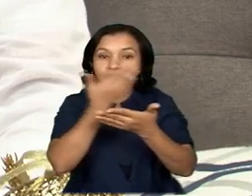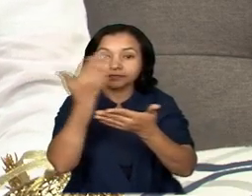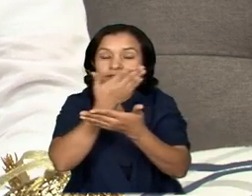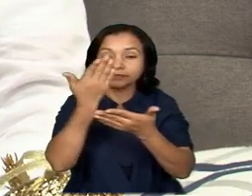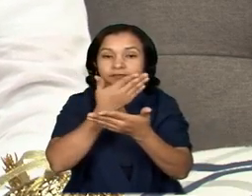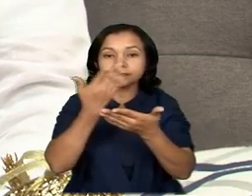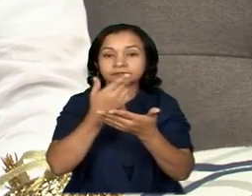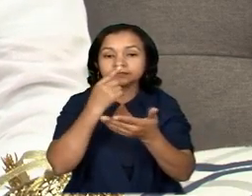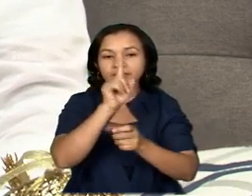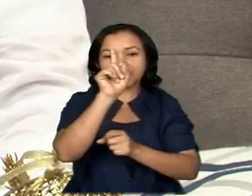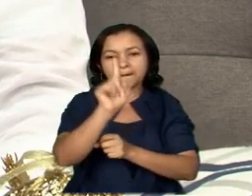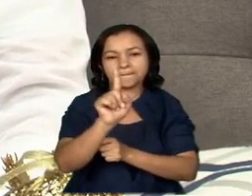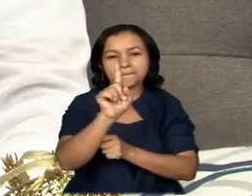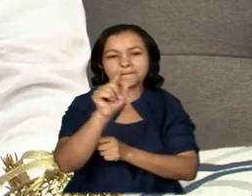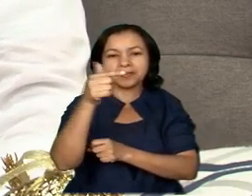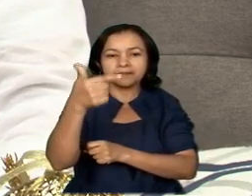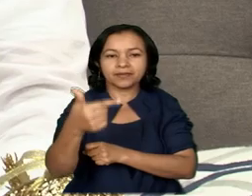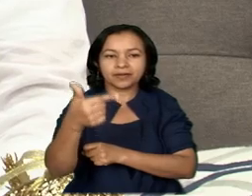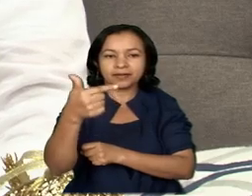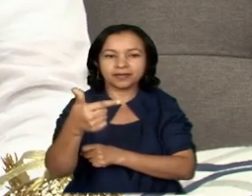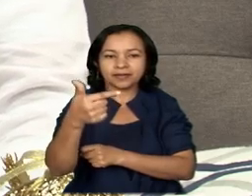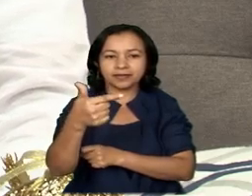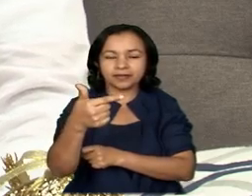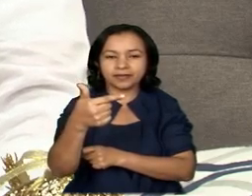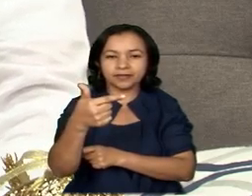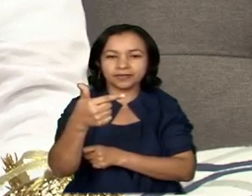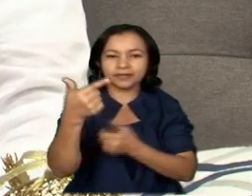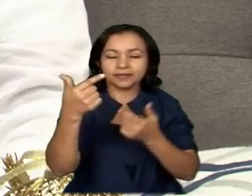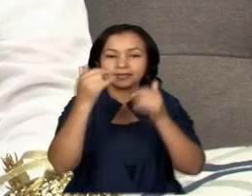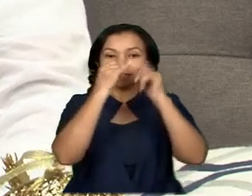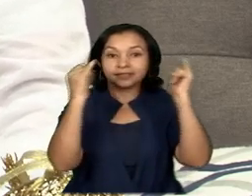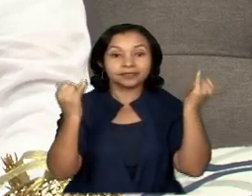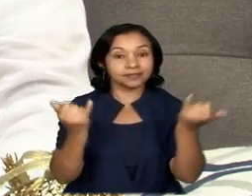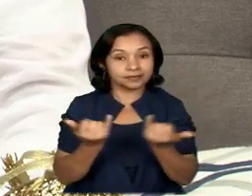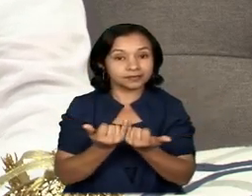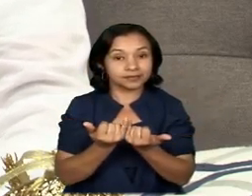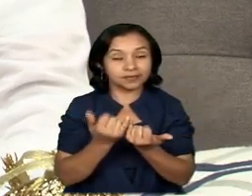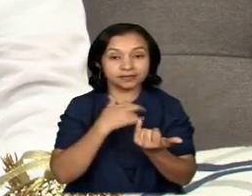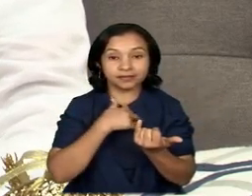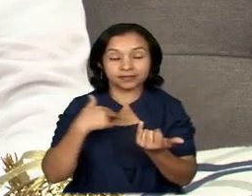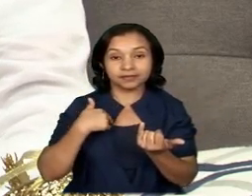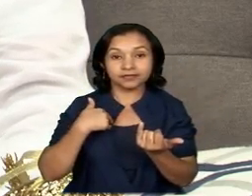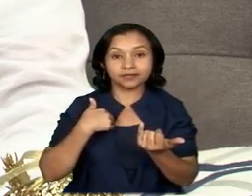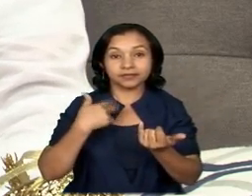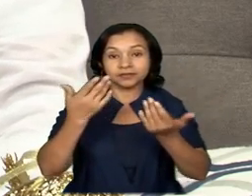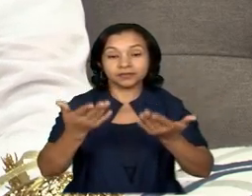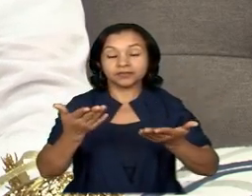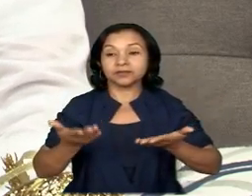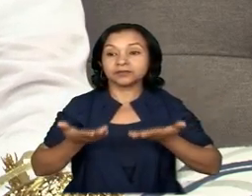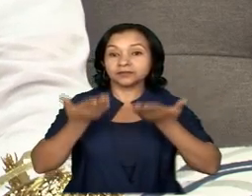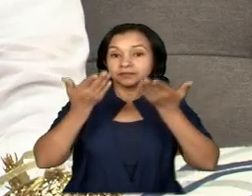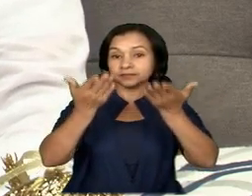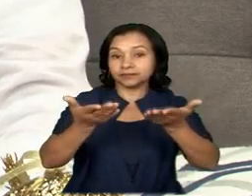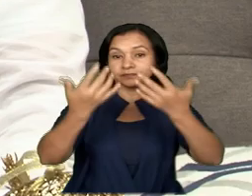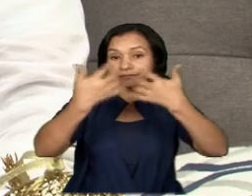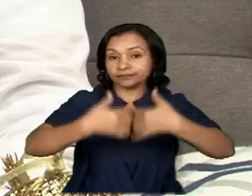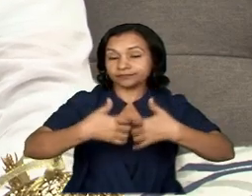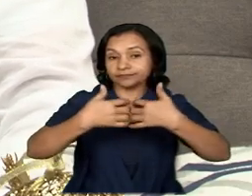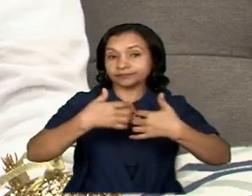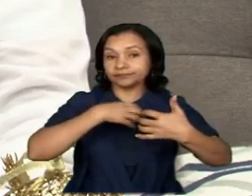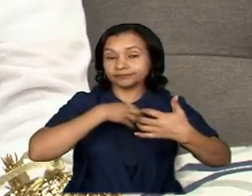inició en primer grado y que se inició con una licitación internacional que se le asignó a la empresa